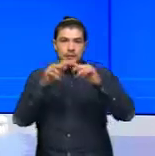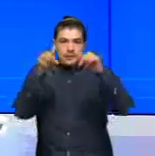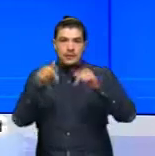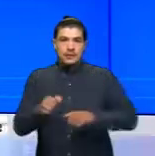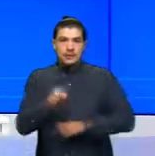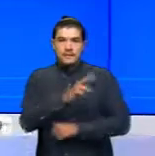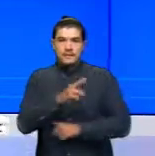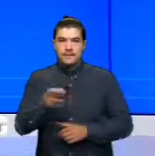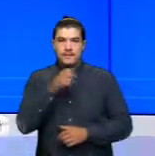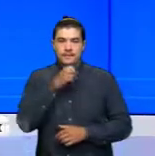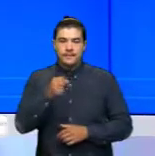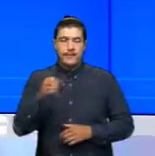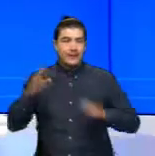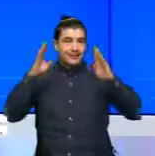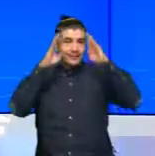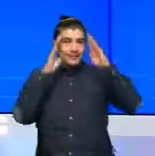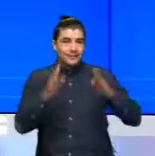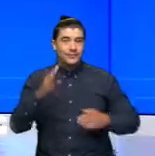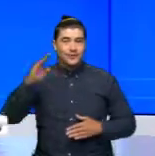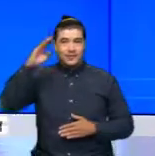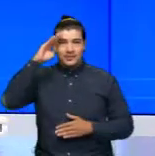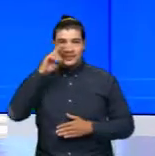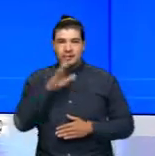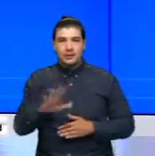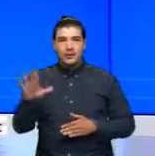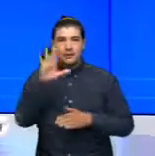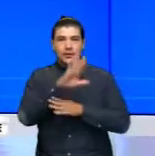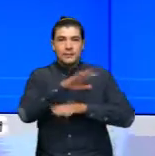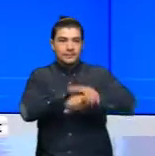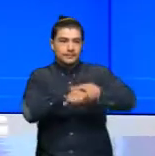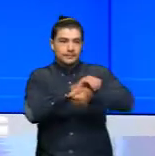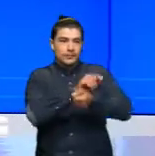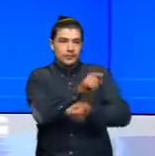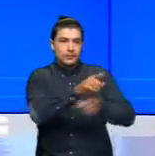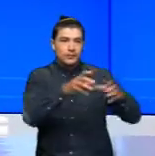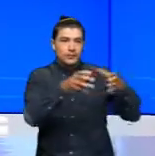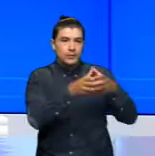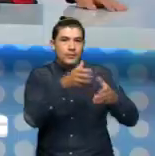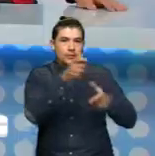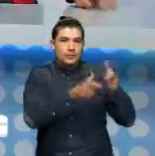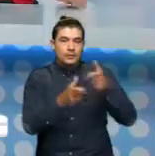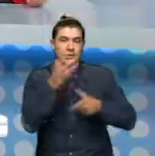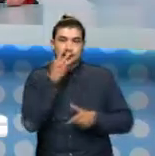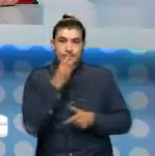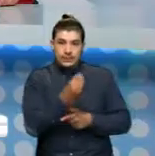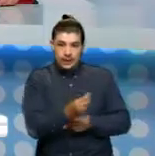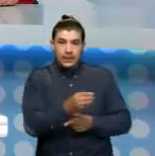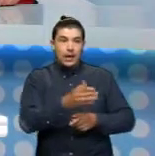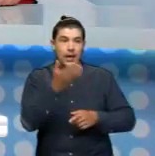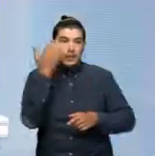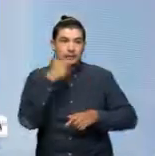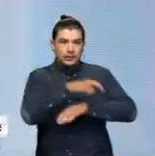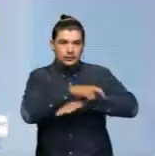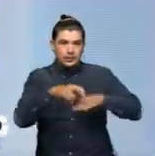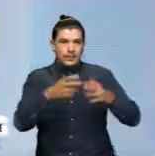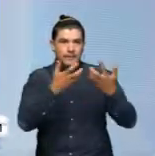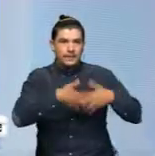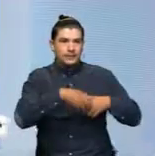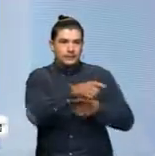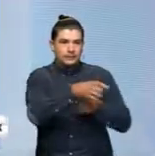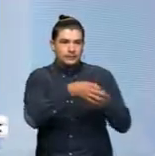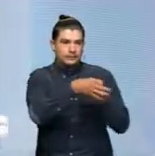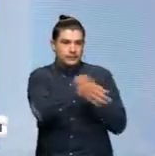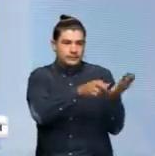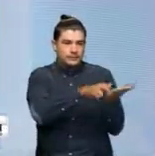mucha atención que la policía capturó apartamenteros que habrían hurtado una empresa en giro en la vivienda las autoridades encontraron una